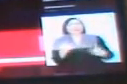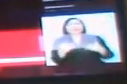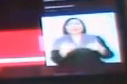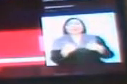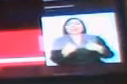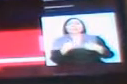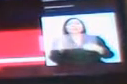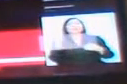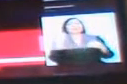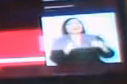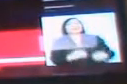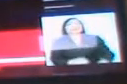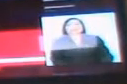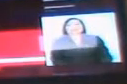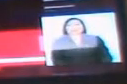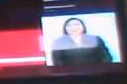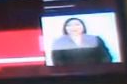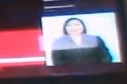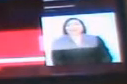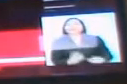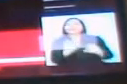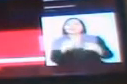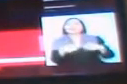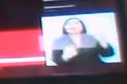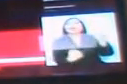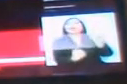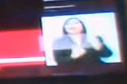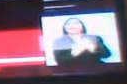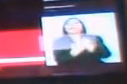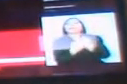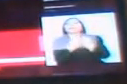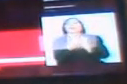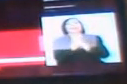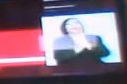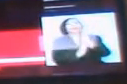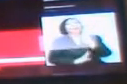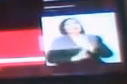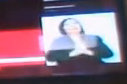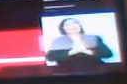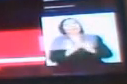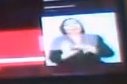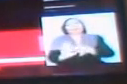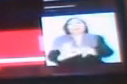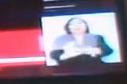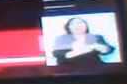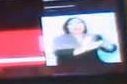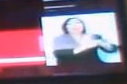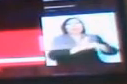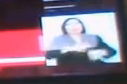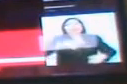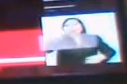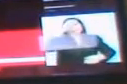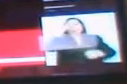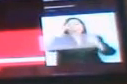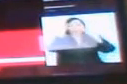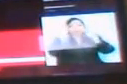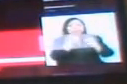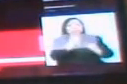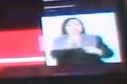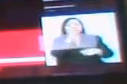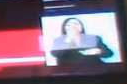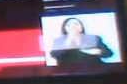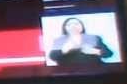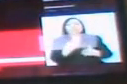debemos aportar y apoyar ese deseo, uniéndonos con la firme promesa